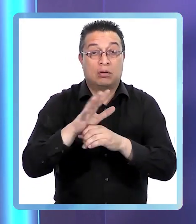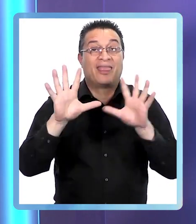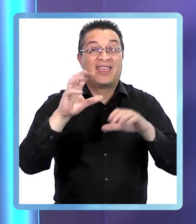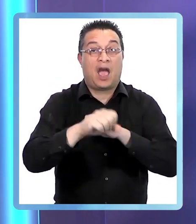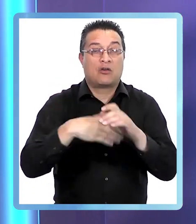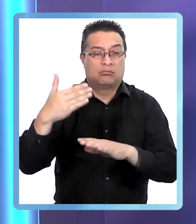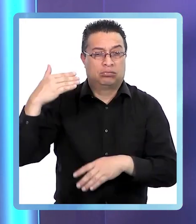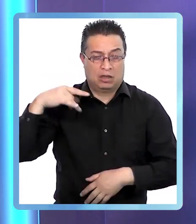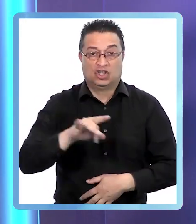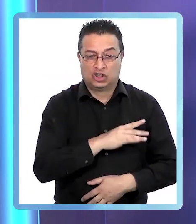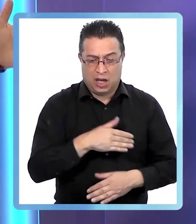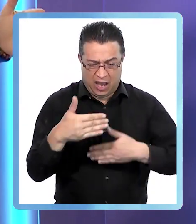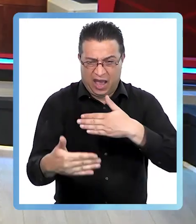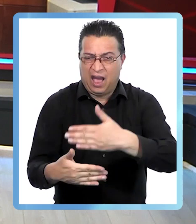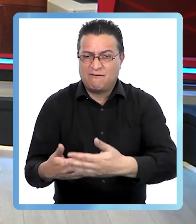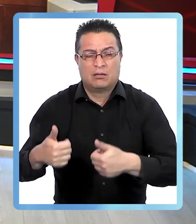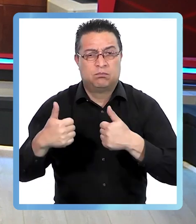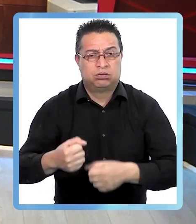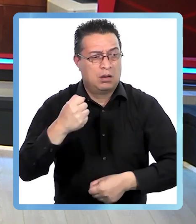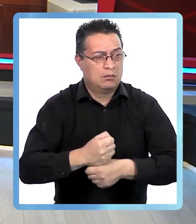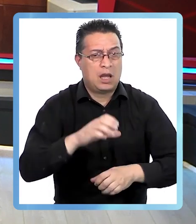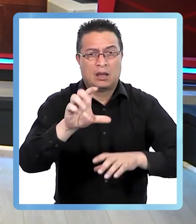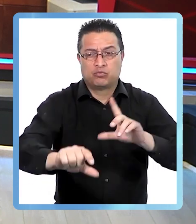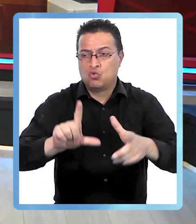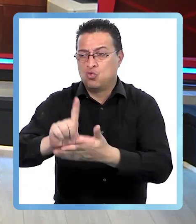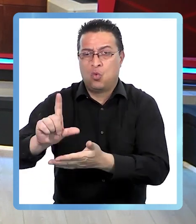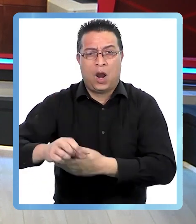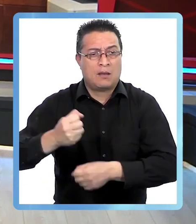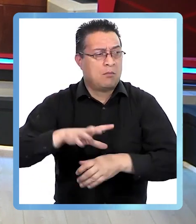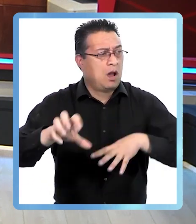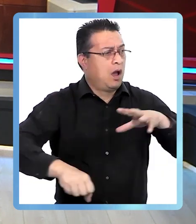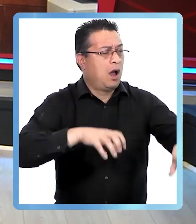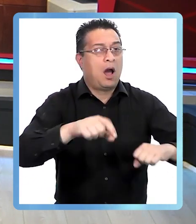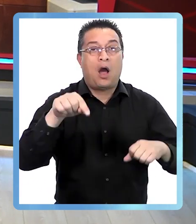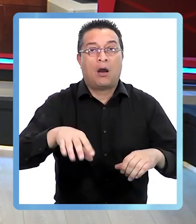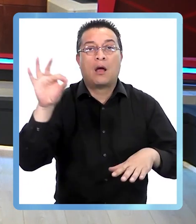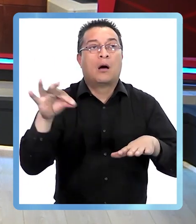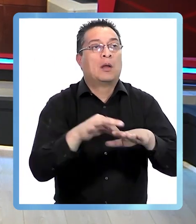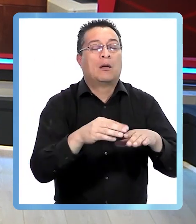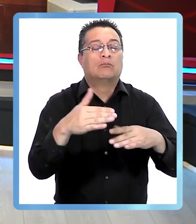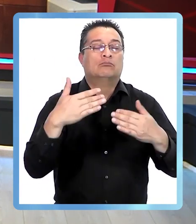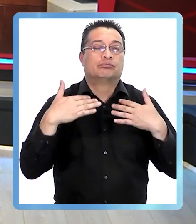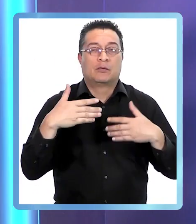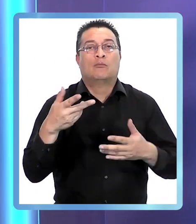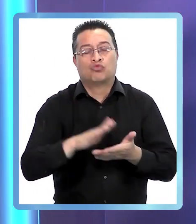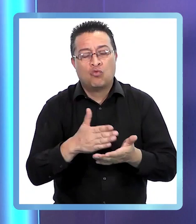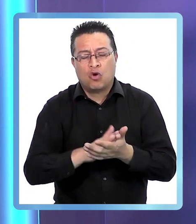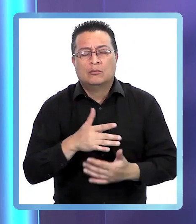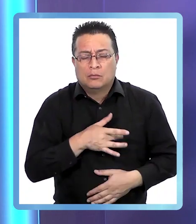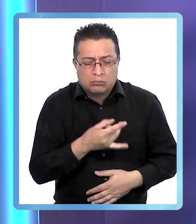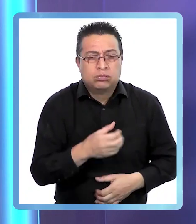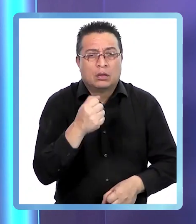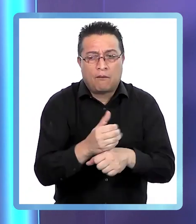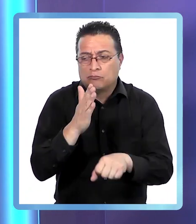Las mujeres habíamos llegado a un avance histórico, ocupando muchos puestos de trabajo, y mire lo que nos costó esta pandemia también, además de muchísimas vidas y mucho